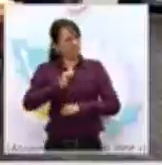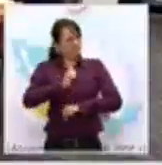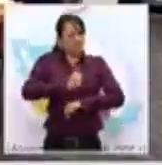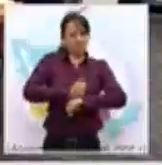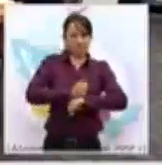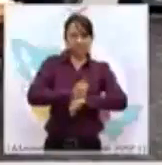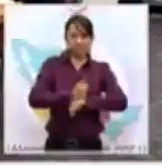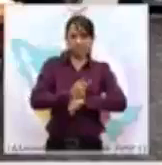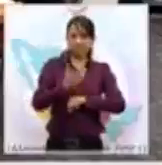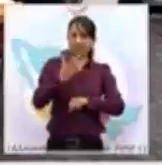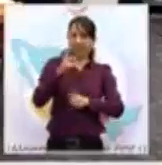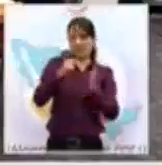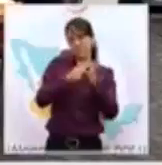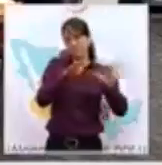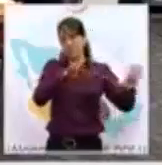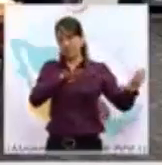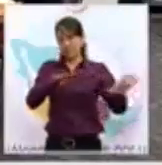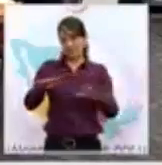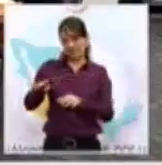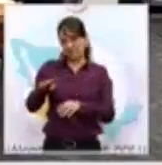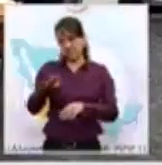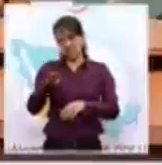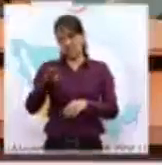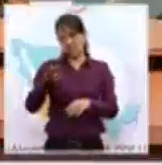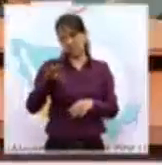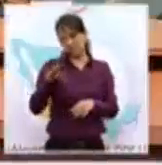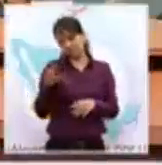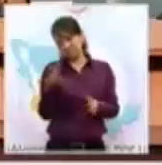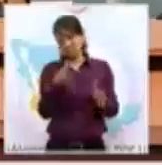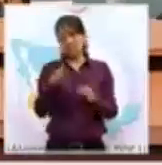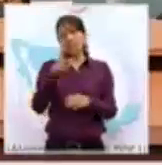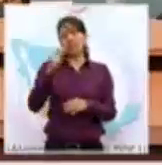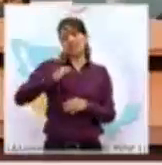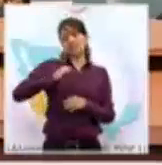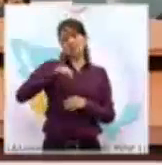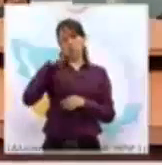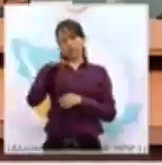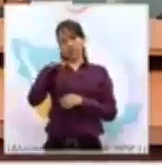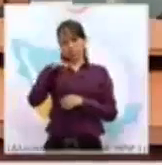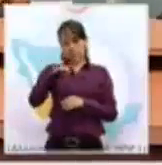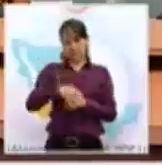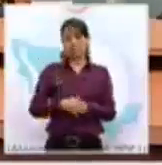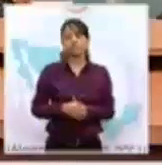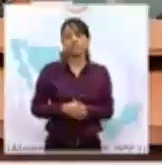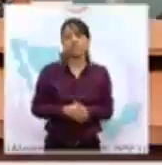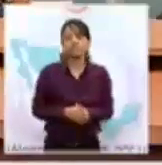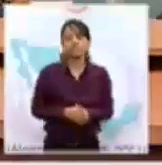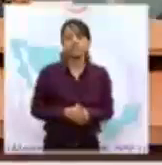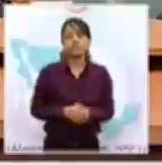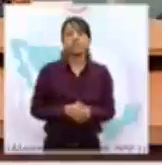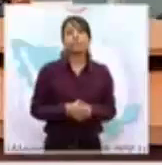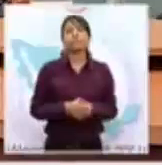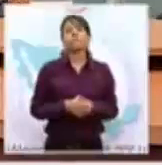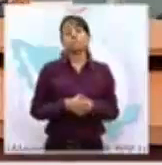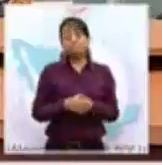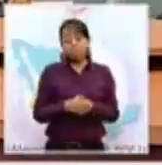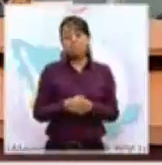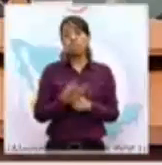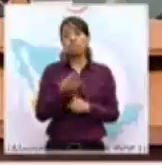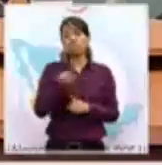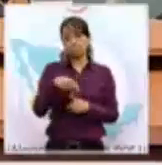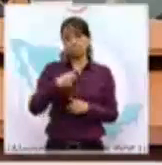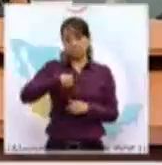siglo XIX fue muy complicado en ese sentido. Me pregunto si no desde ahí, porque creo que los problemas que traemos en materia de cohesión